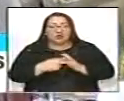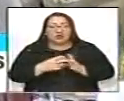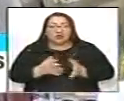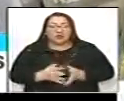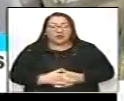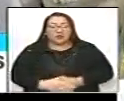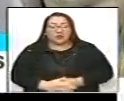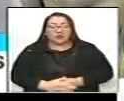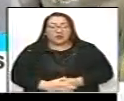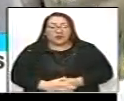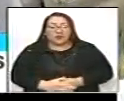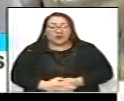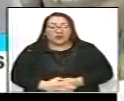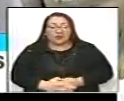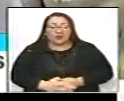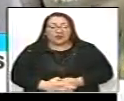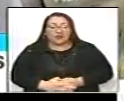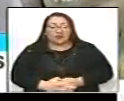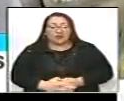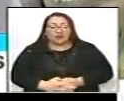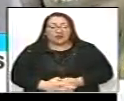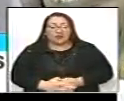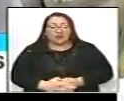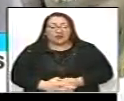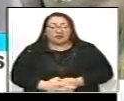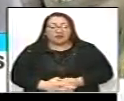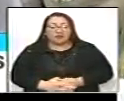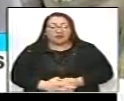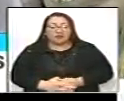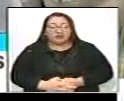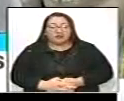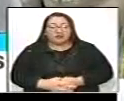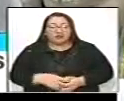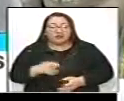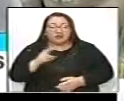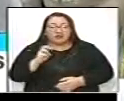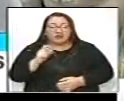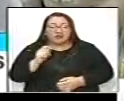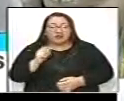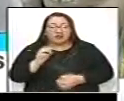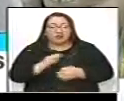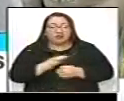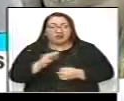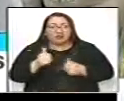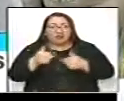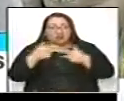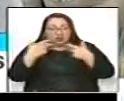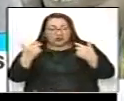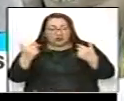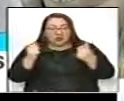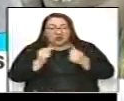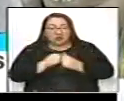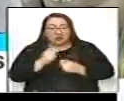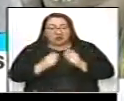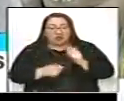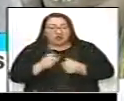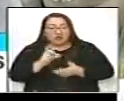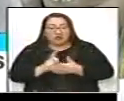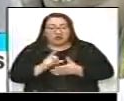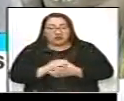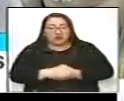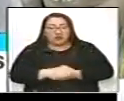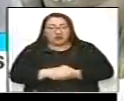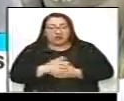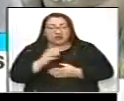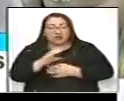una red con provincias, con gente del mundo andino, amazónico, con gente de Lima, con gente